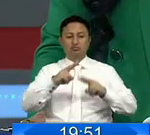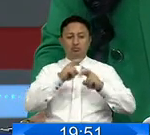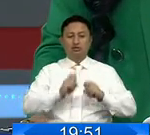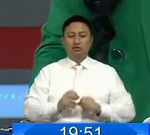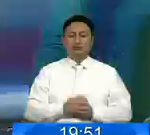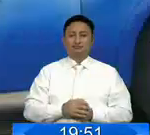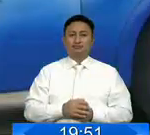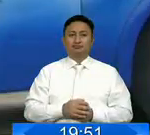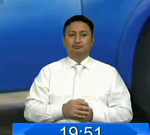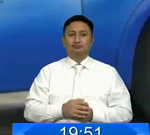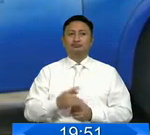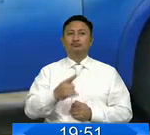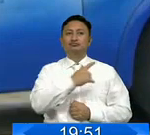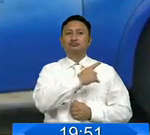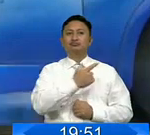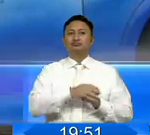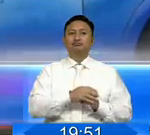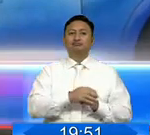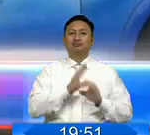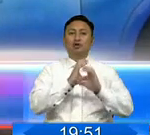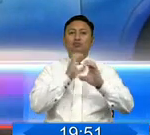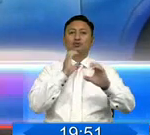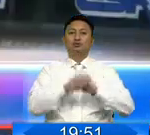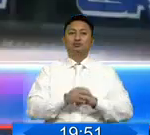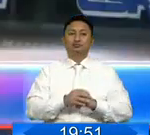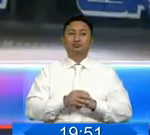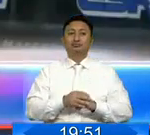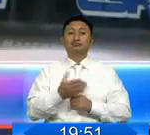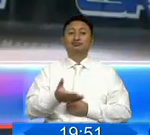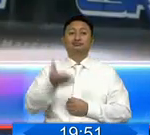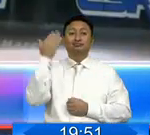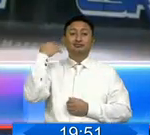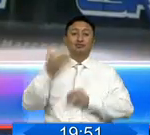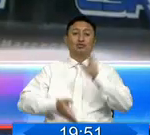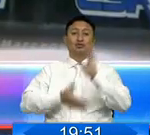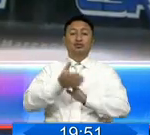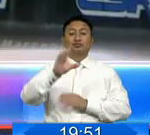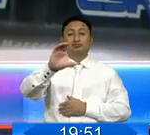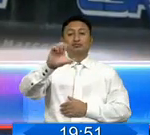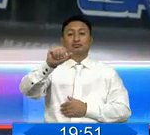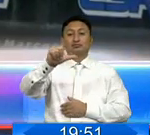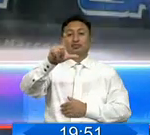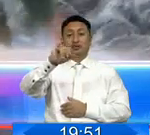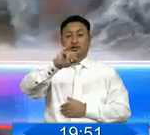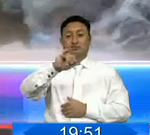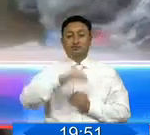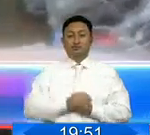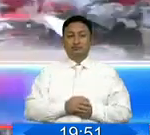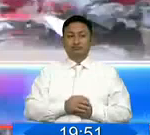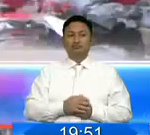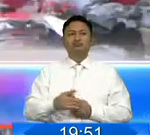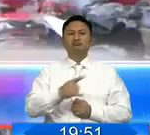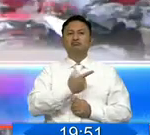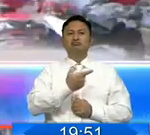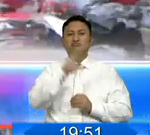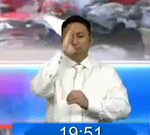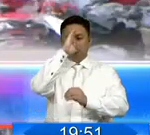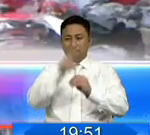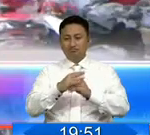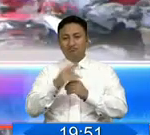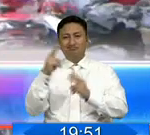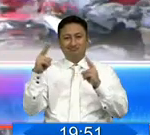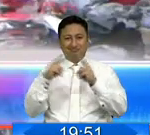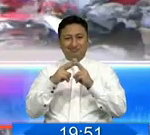caso. Este bus de transporte turístico salió el fin de semana anterior con destino a Cali, Colombia, desde Guayaquil. El objetivo, conocer el Valle del